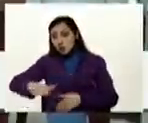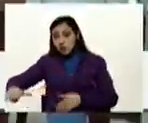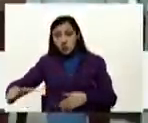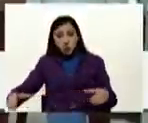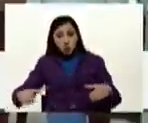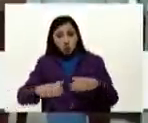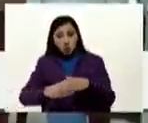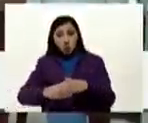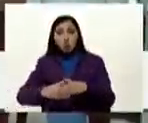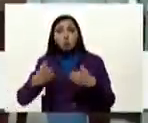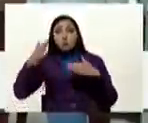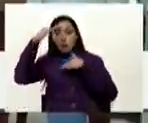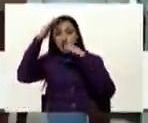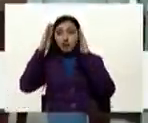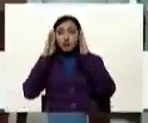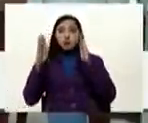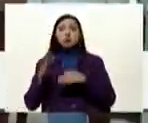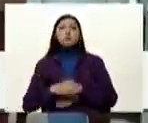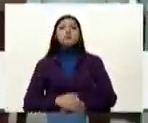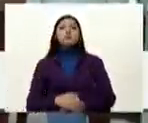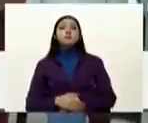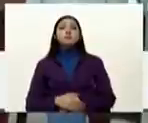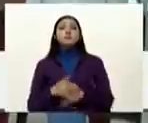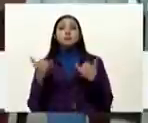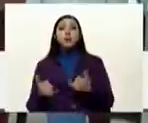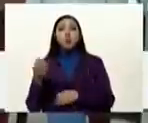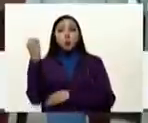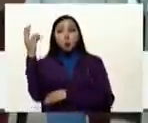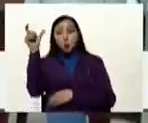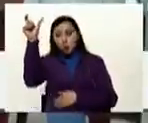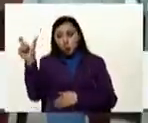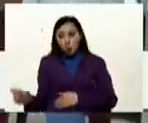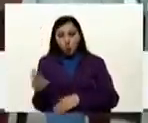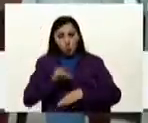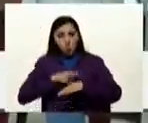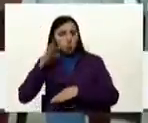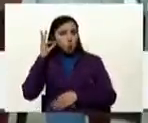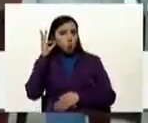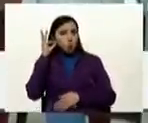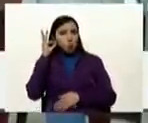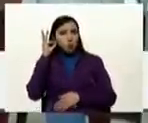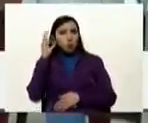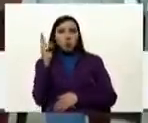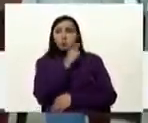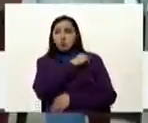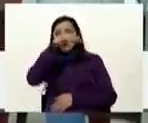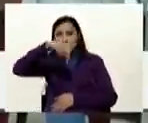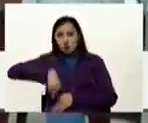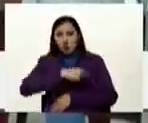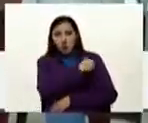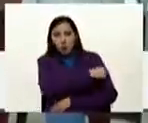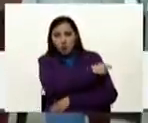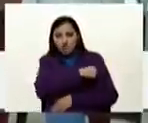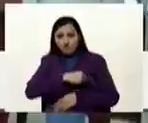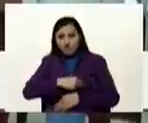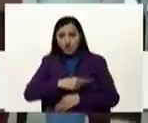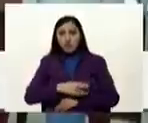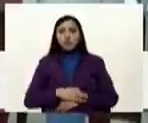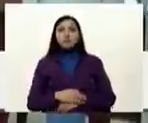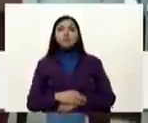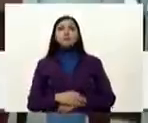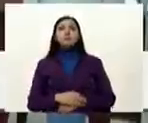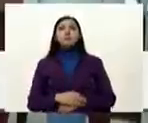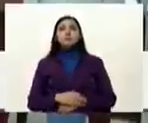a dejar a nuestra doctora Zoraima, quien es la directora de este hospital pediátrico Niño